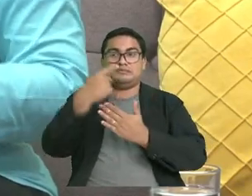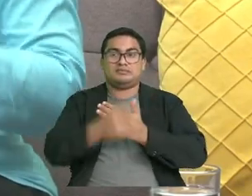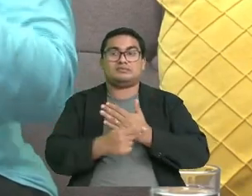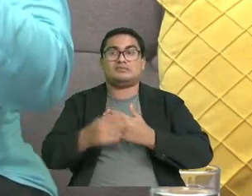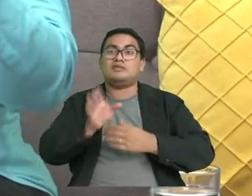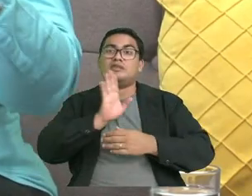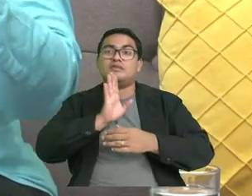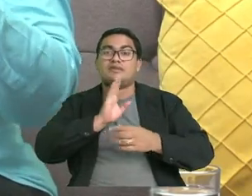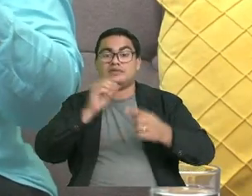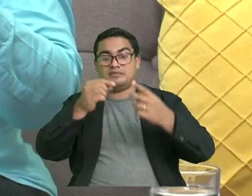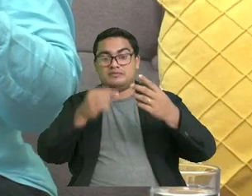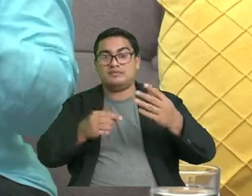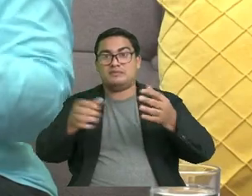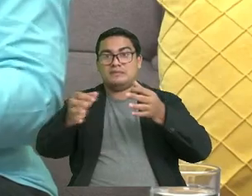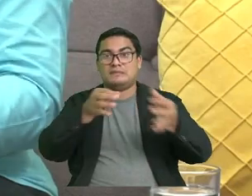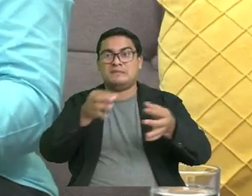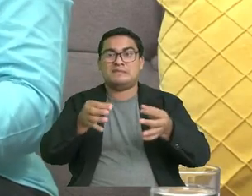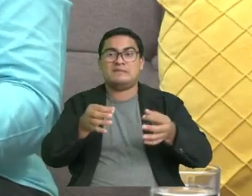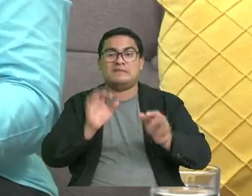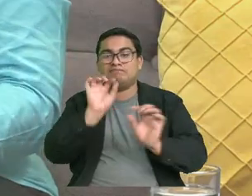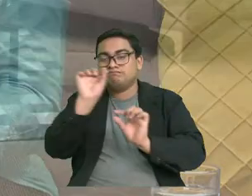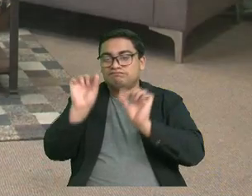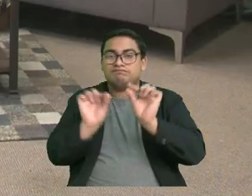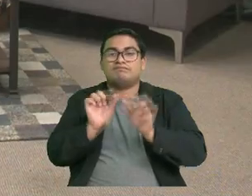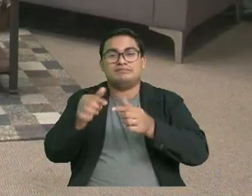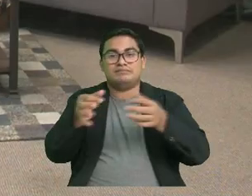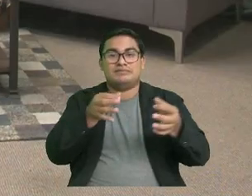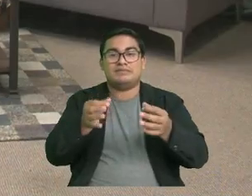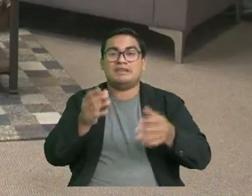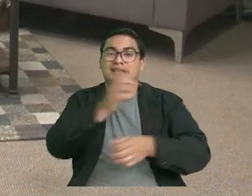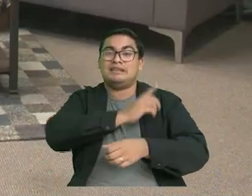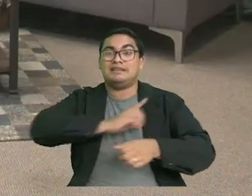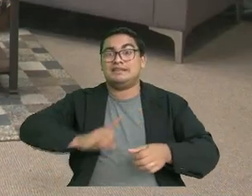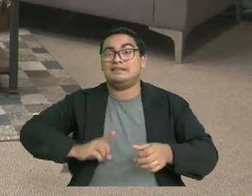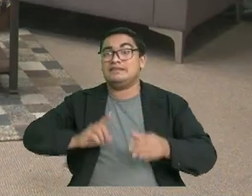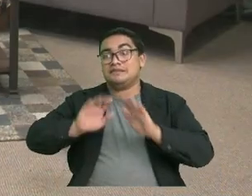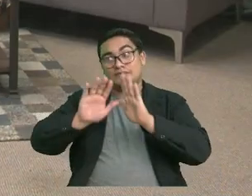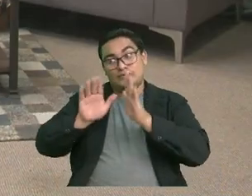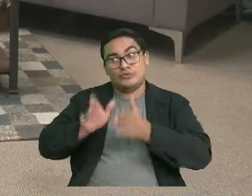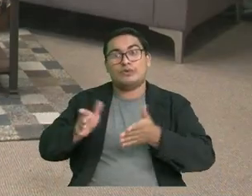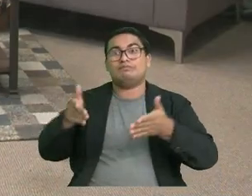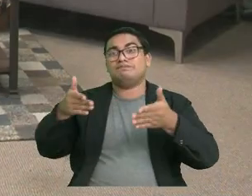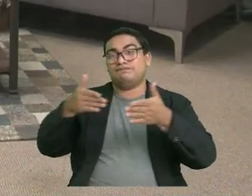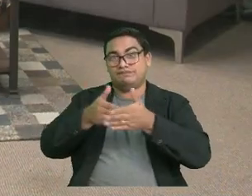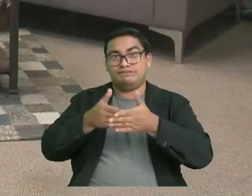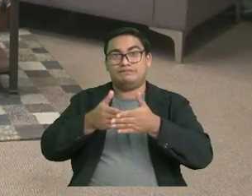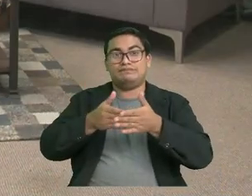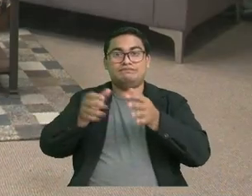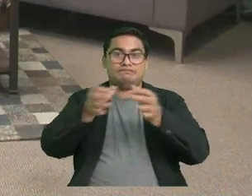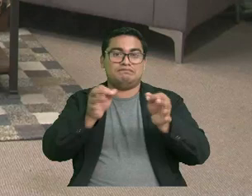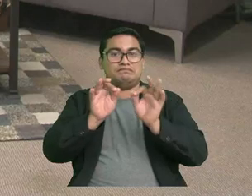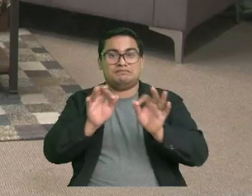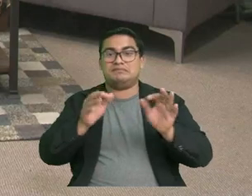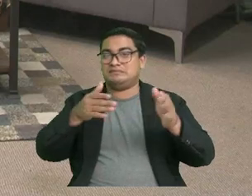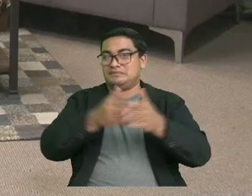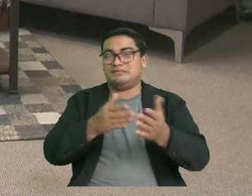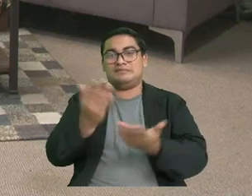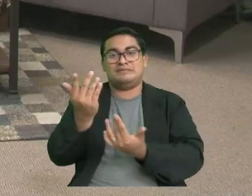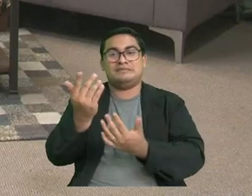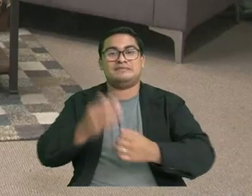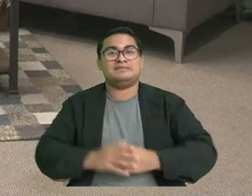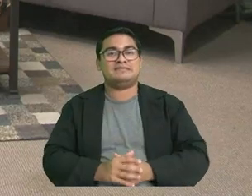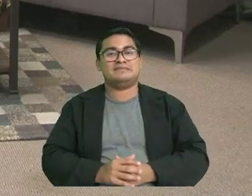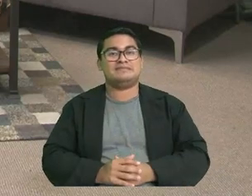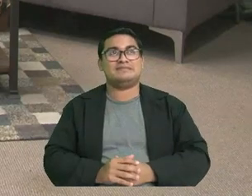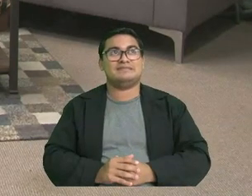hemos estado hablando a manera de pincelada. Claro que sí, diputada, tenemos que hacer una pausa, sin duda alguna, muy bien descrito. Breve pausa y ya